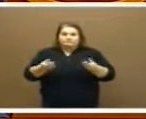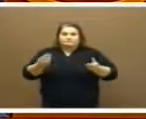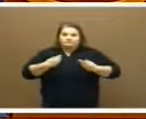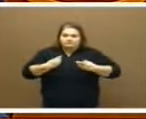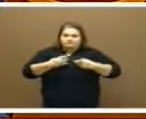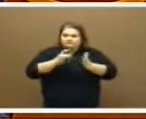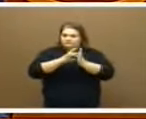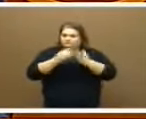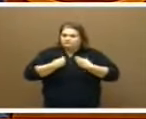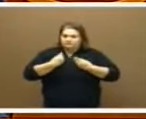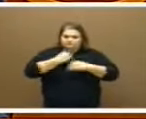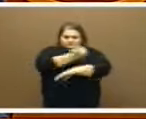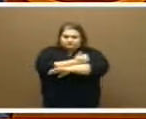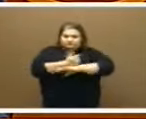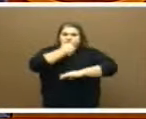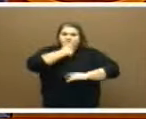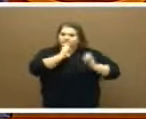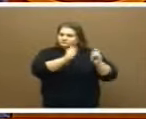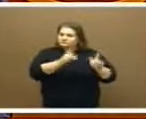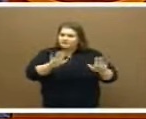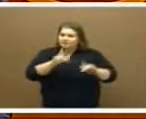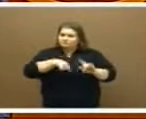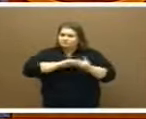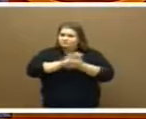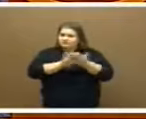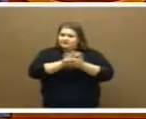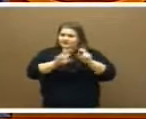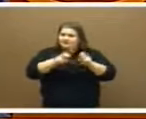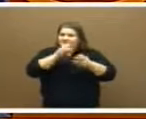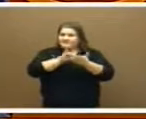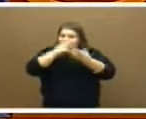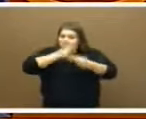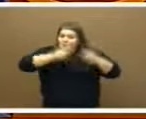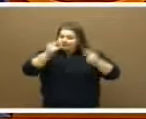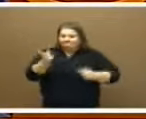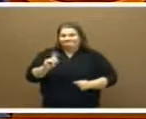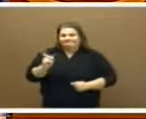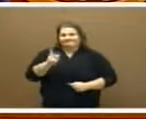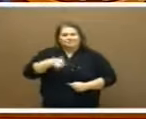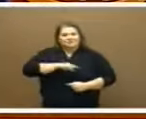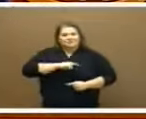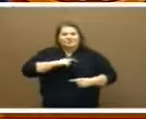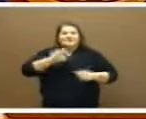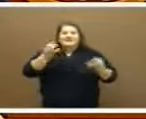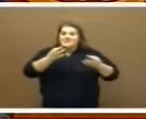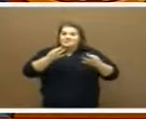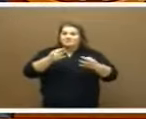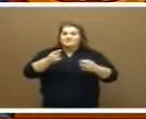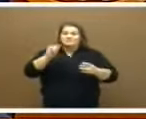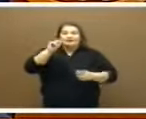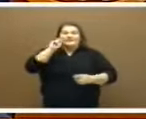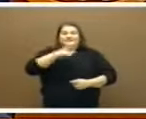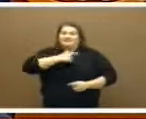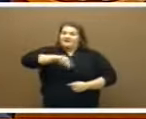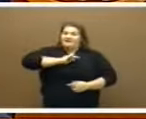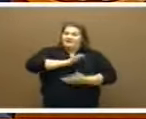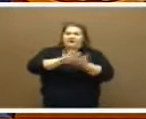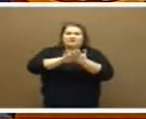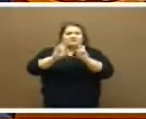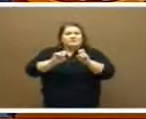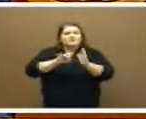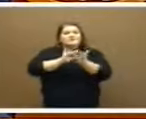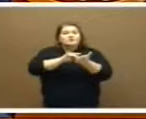calidad de vida a los ciudadanos, pero no se puede hablar solo de servicios públicos. Hay que intentar, desde nuestra perspectiva, hablar de unos servicios